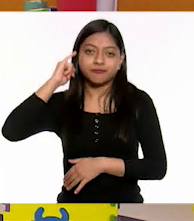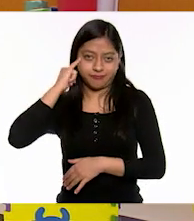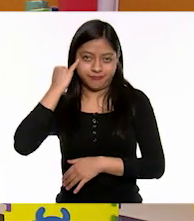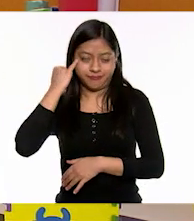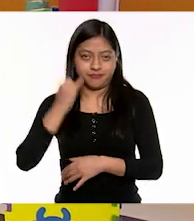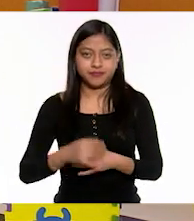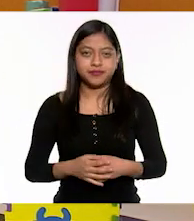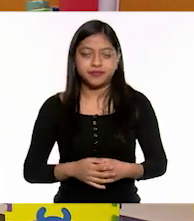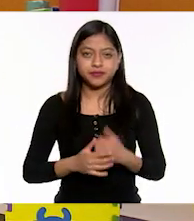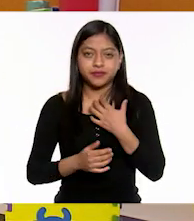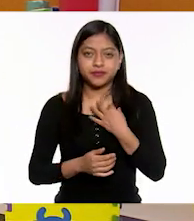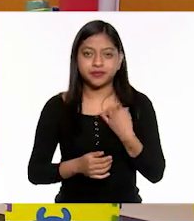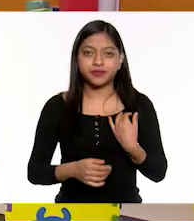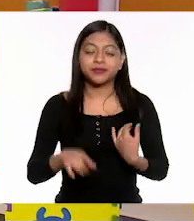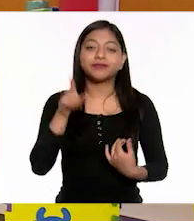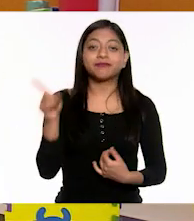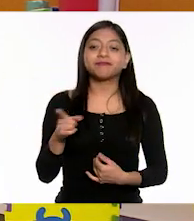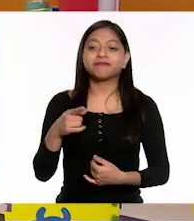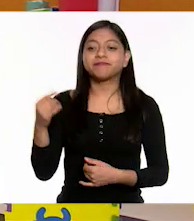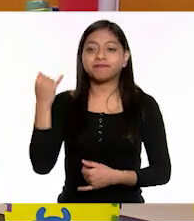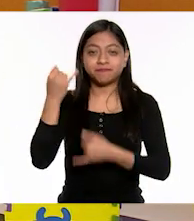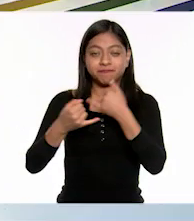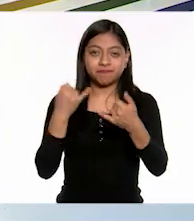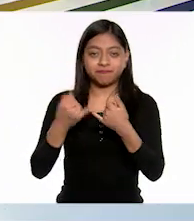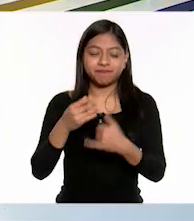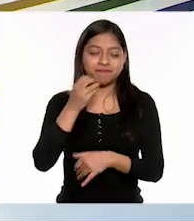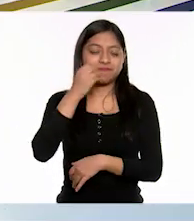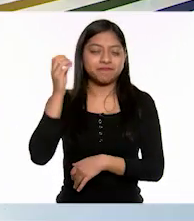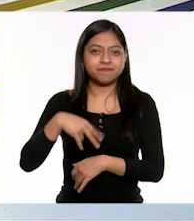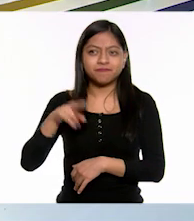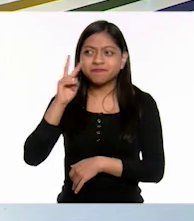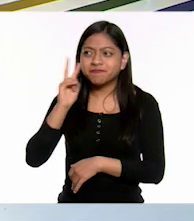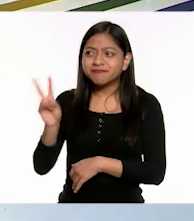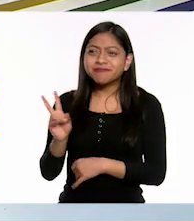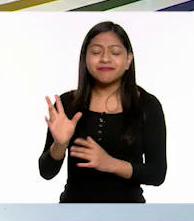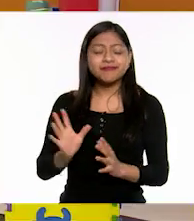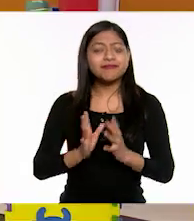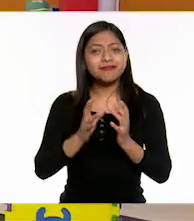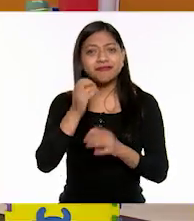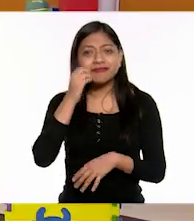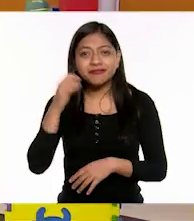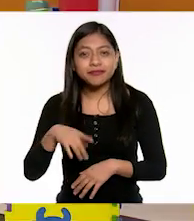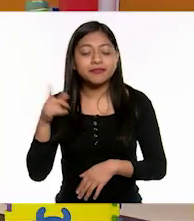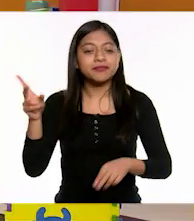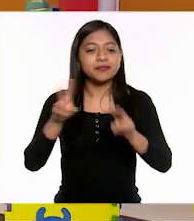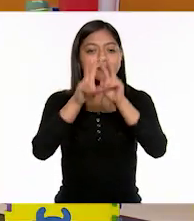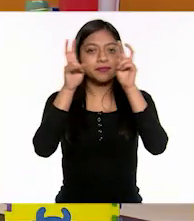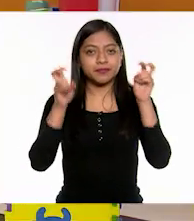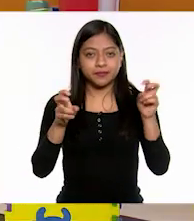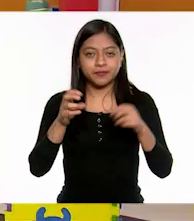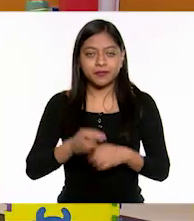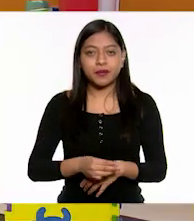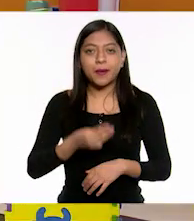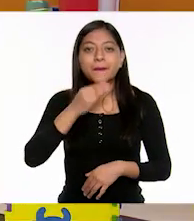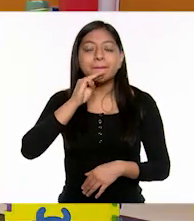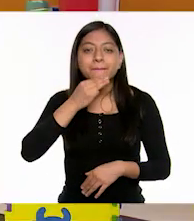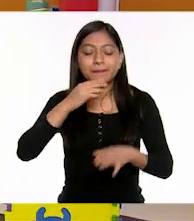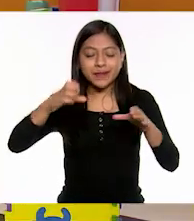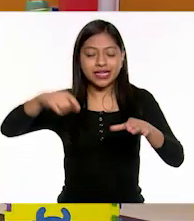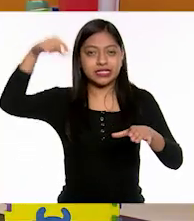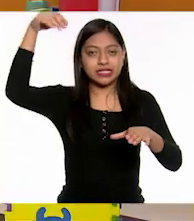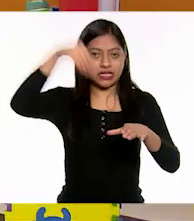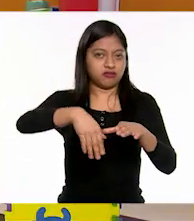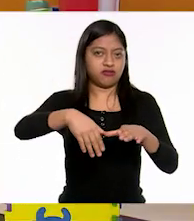que aquí está fenomenal fenomenal yo quedé impactada y se titula mais al